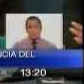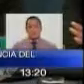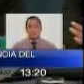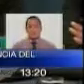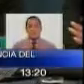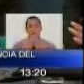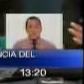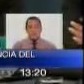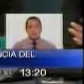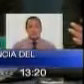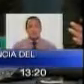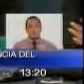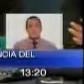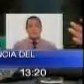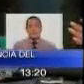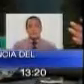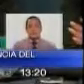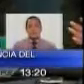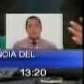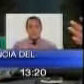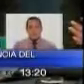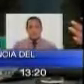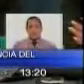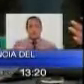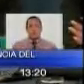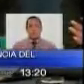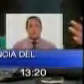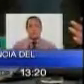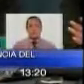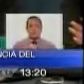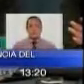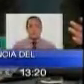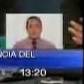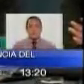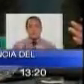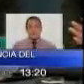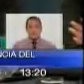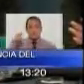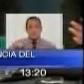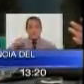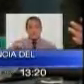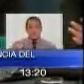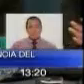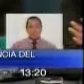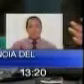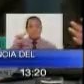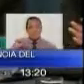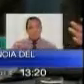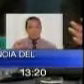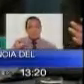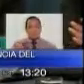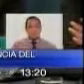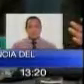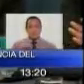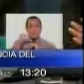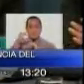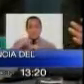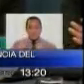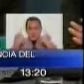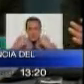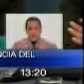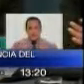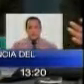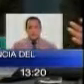y abierto también en la Corte Interamericana. Y esto requería un mínimo nivel de